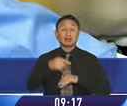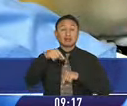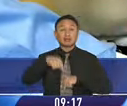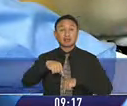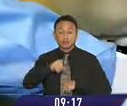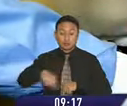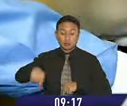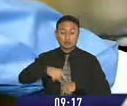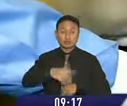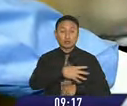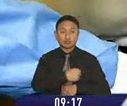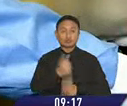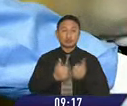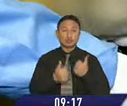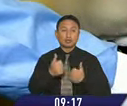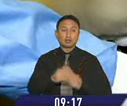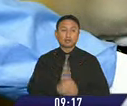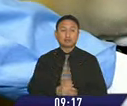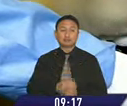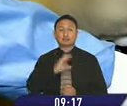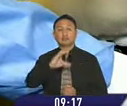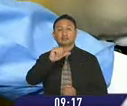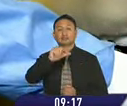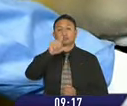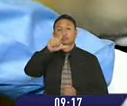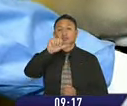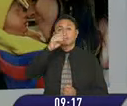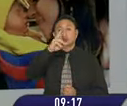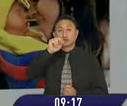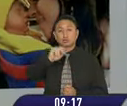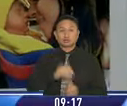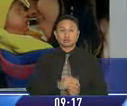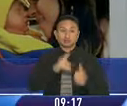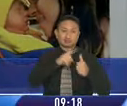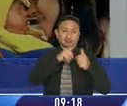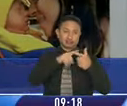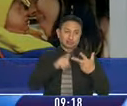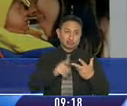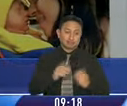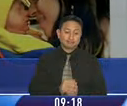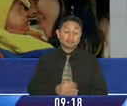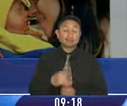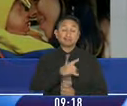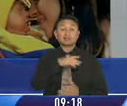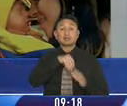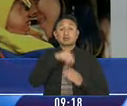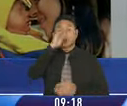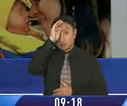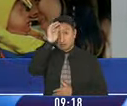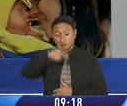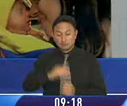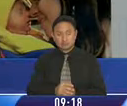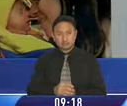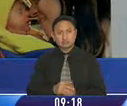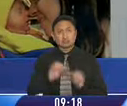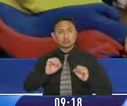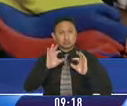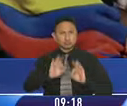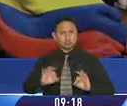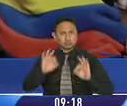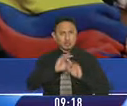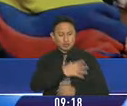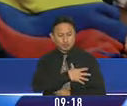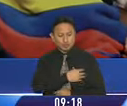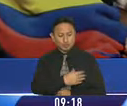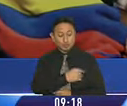acuerdo al tipo de leche que necesiten, calostro, transición, madura. A su vez, en esta casa de salud se promueve la lactancia exclusiva, por lo